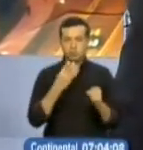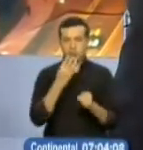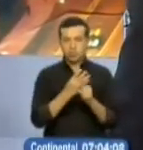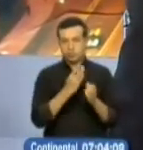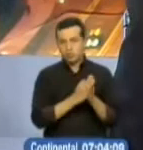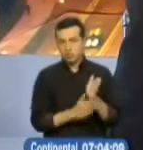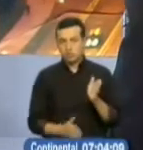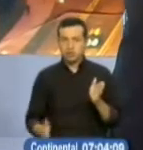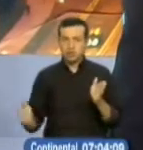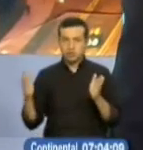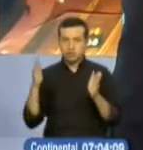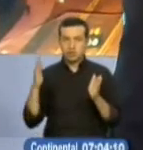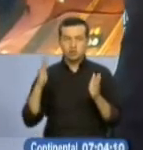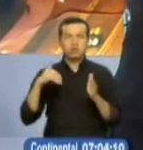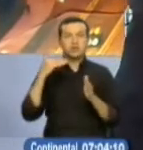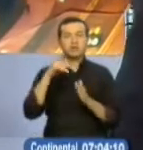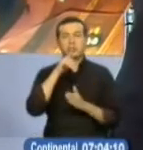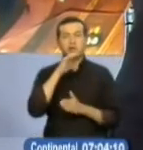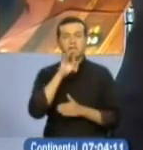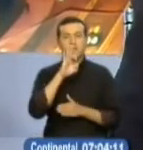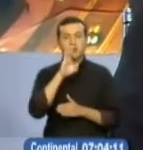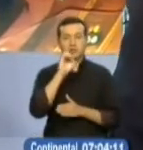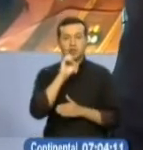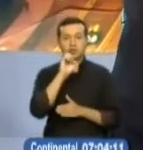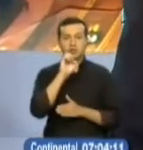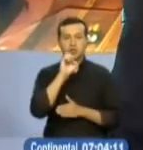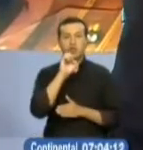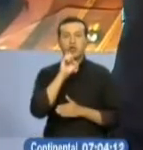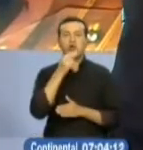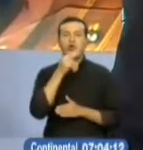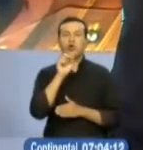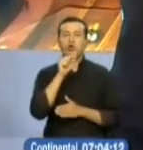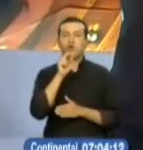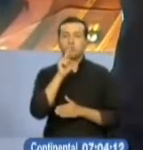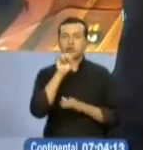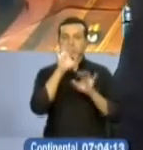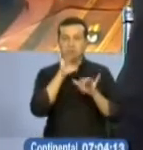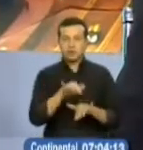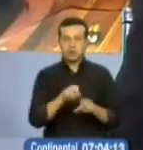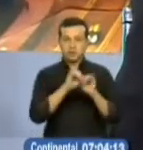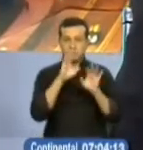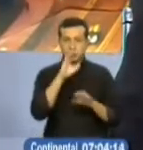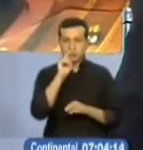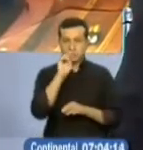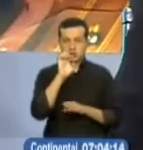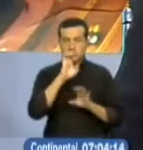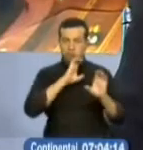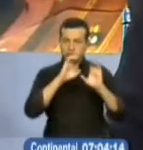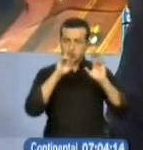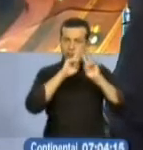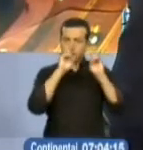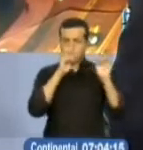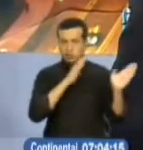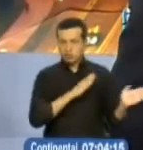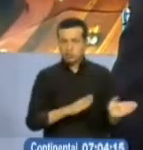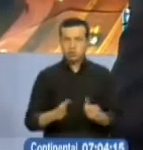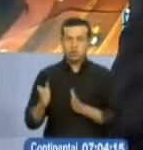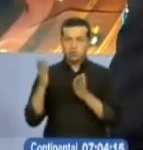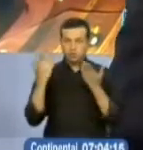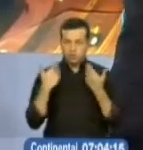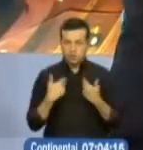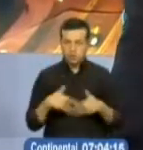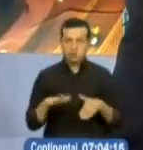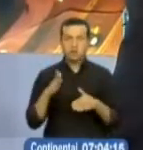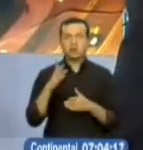luego tendremos la presencia de facto orlín secretario general de consejo nacional electoral también para hablar sobre la organización